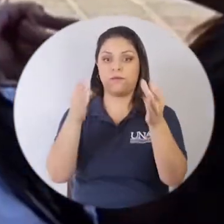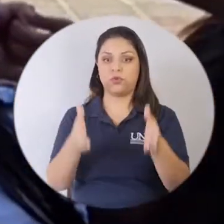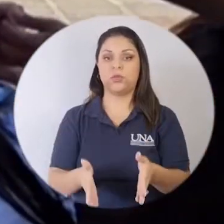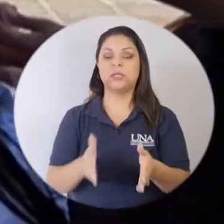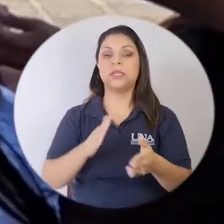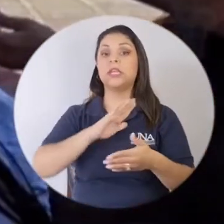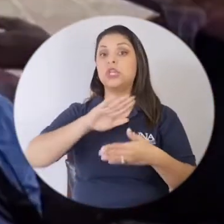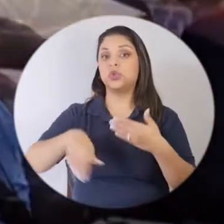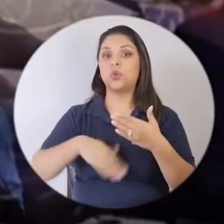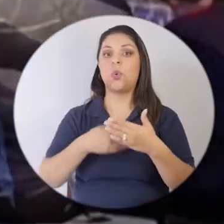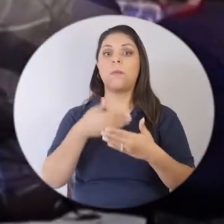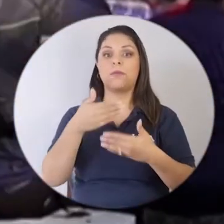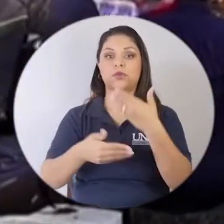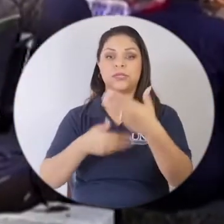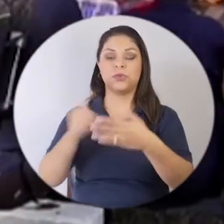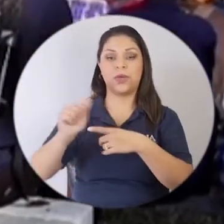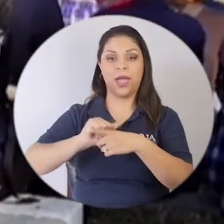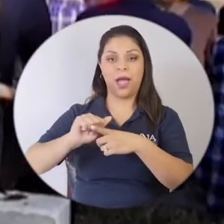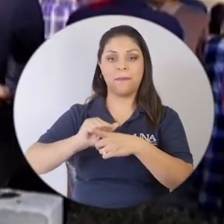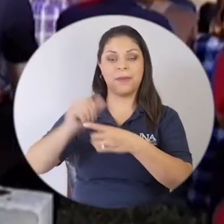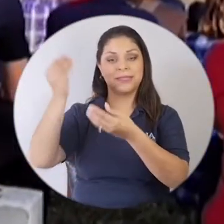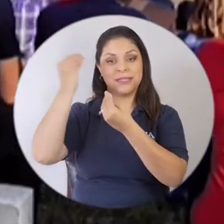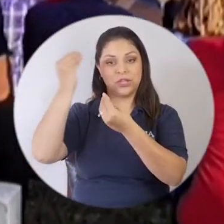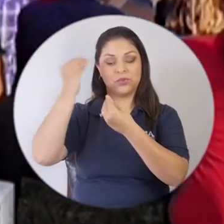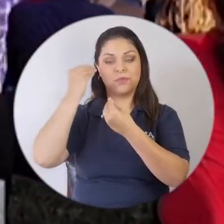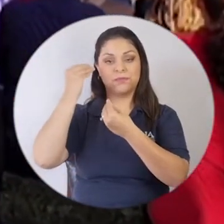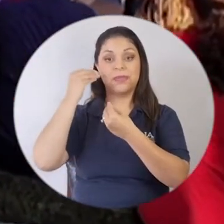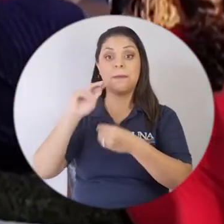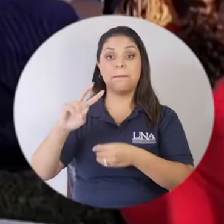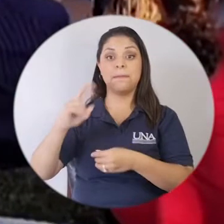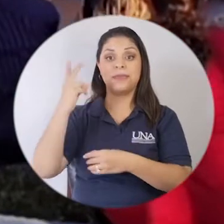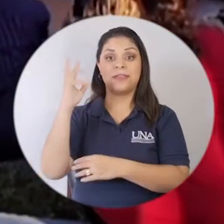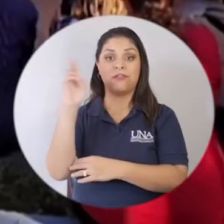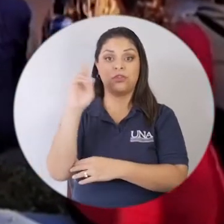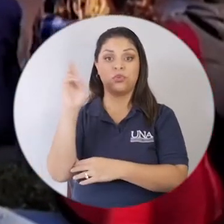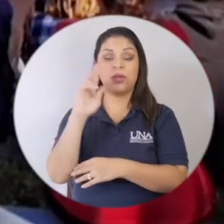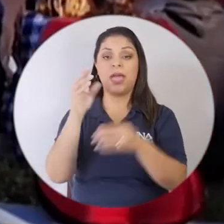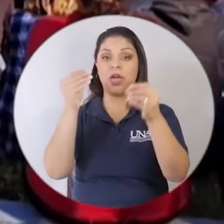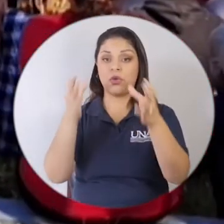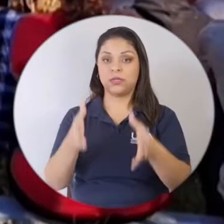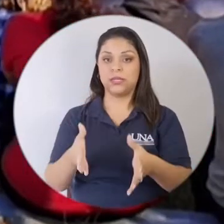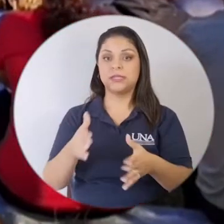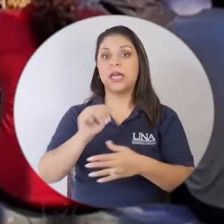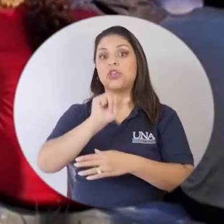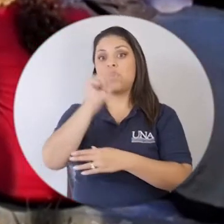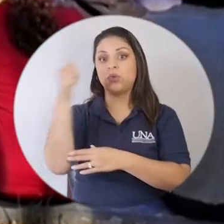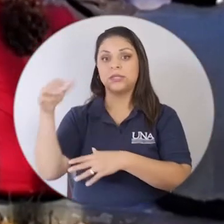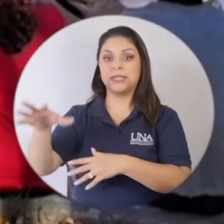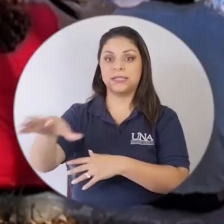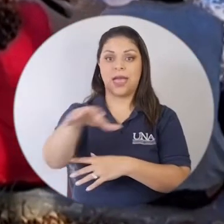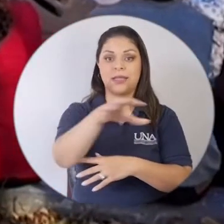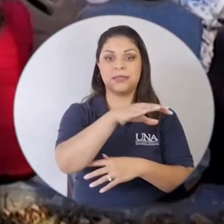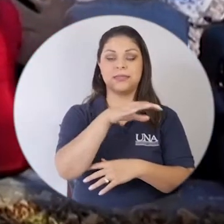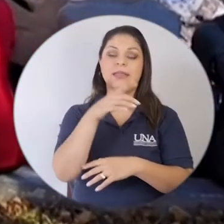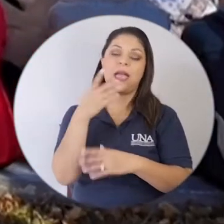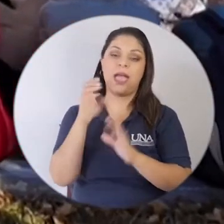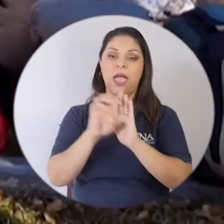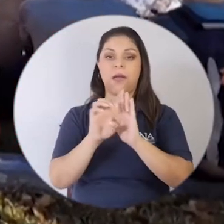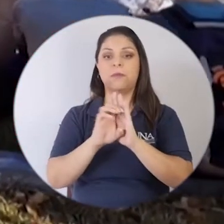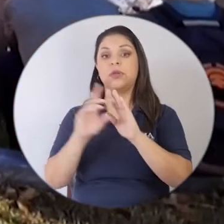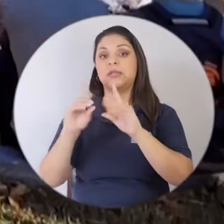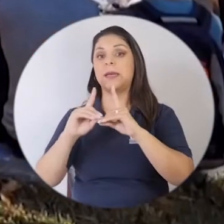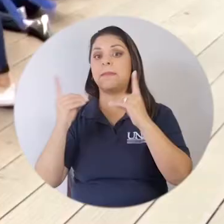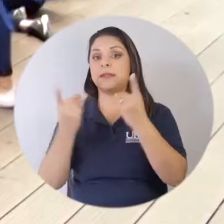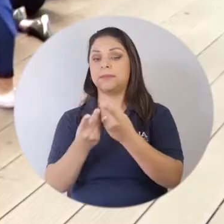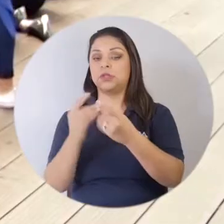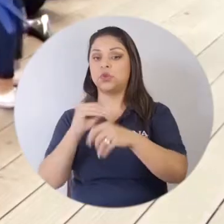docentes y todo el proceso de capacitación. Desde la Vicerrectoría de Docencia y otras instancias, por ejemplo, desde el Departamento de